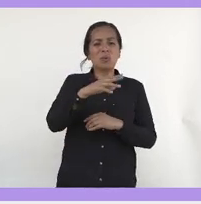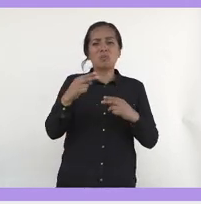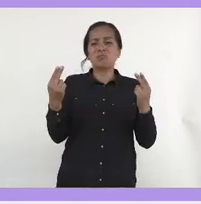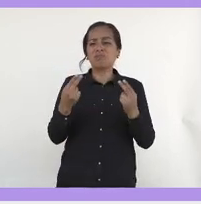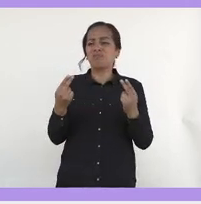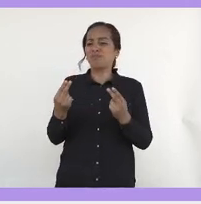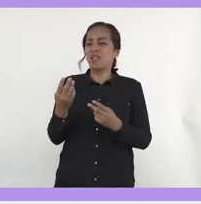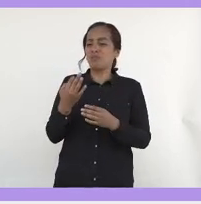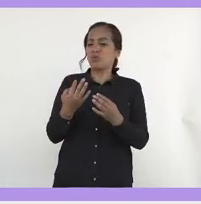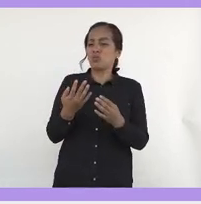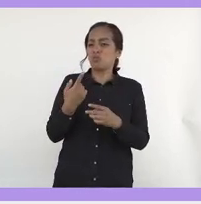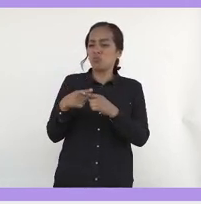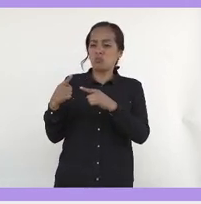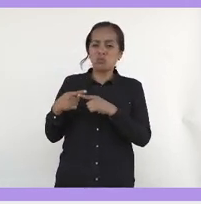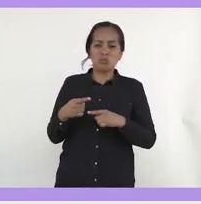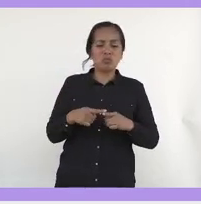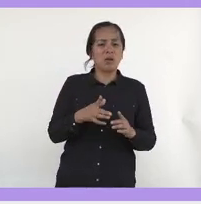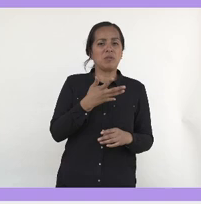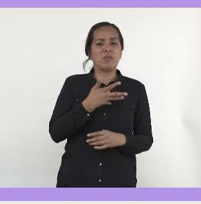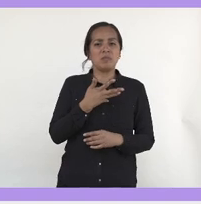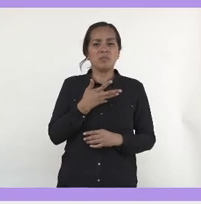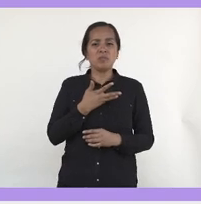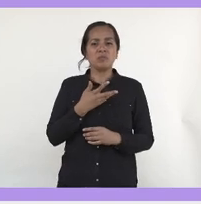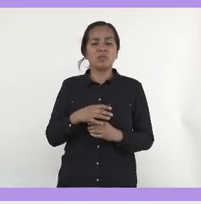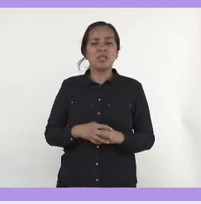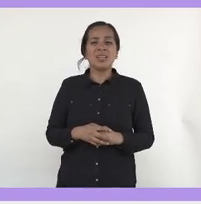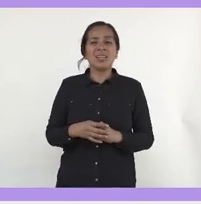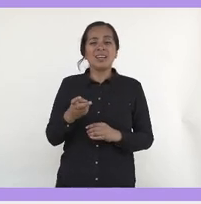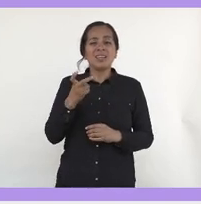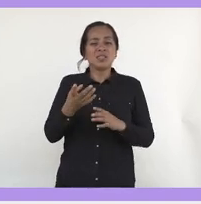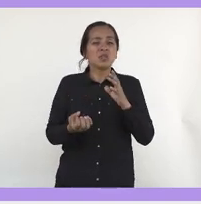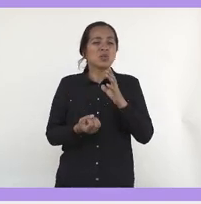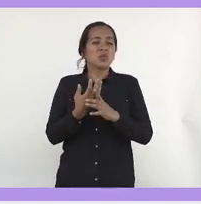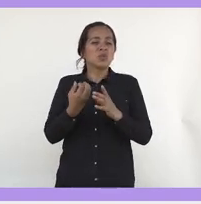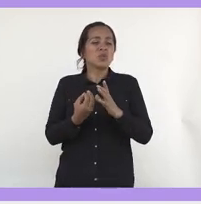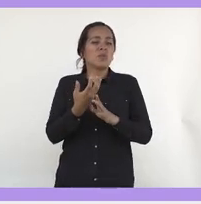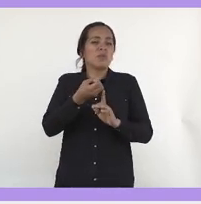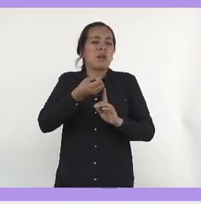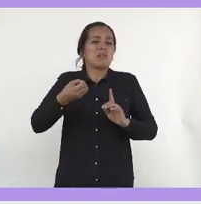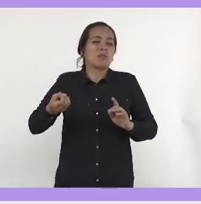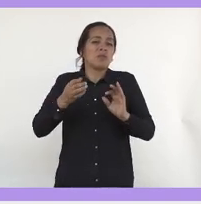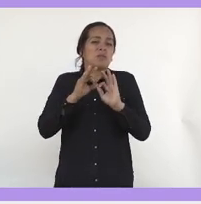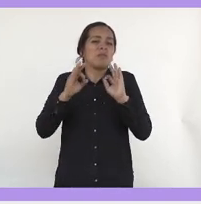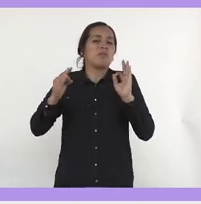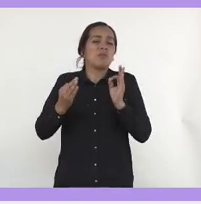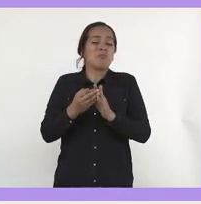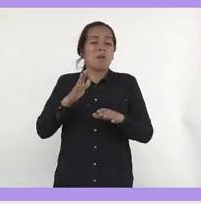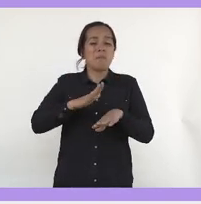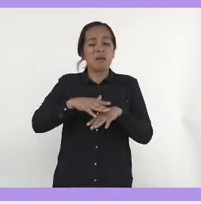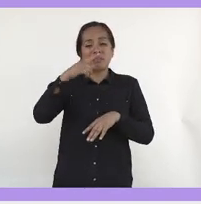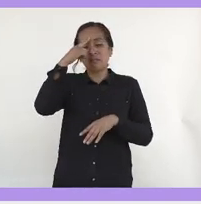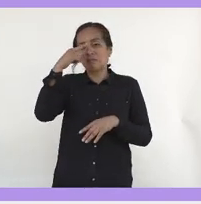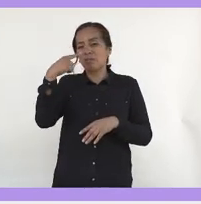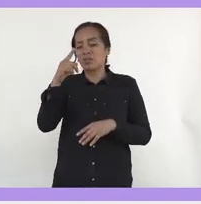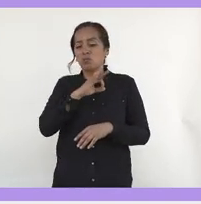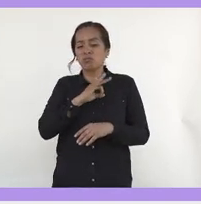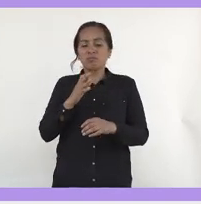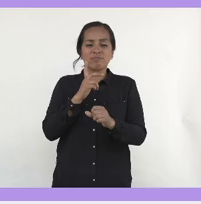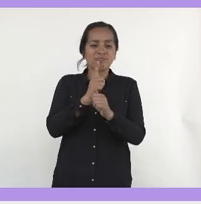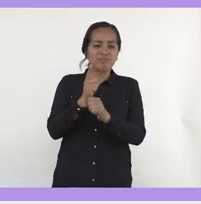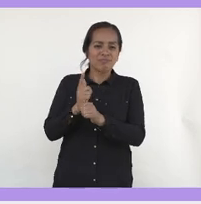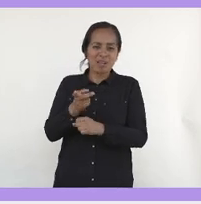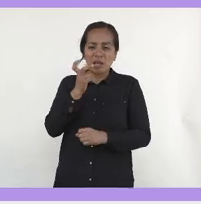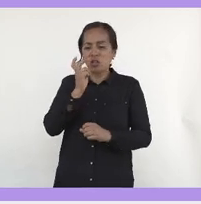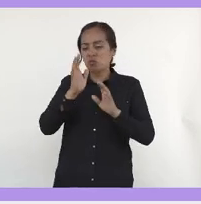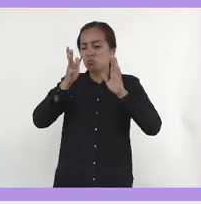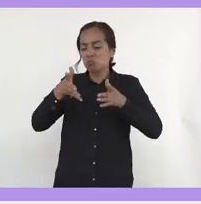y justo con lo que mencionaba ahorita Jime no con esta nueva estructura es va a ser más fácil poderlas detectar en eso se